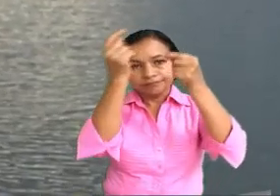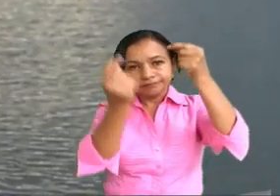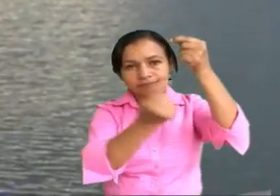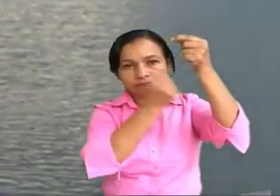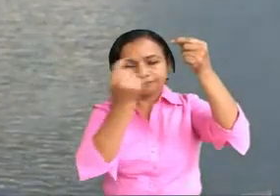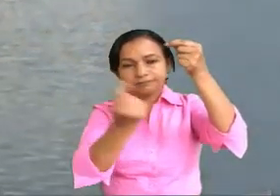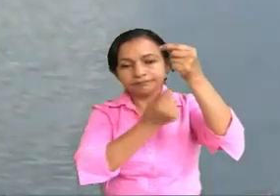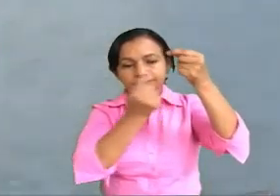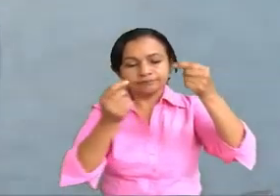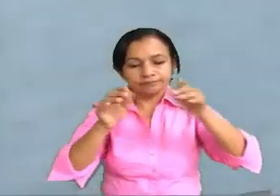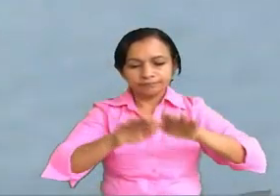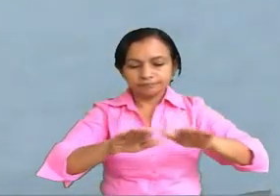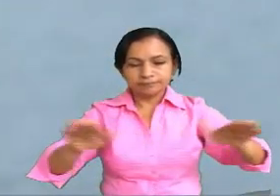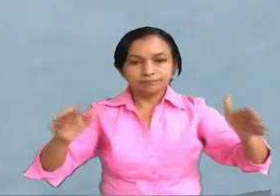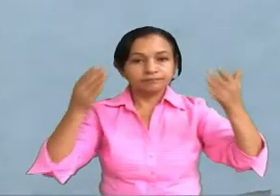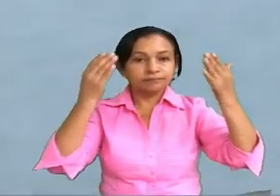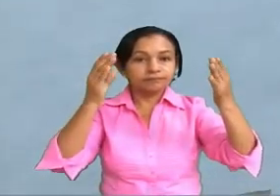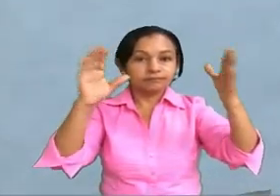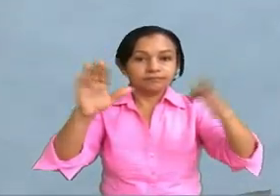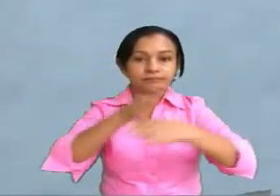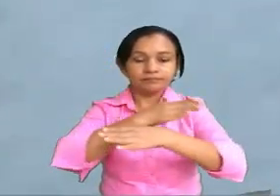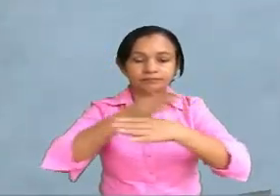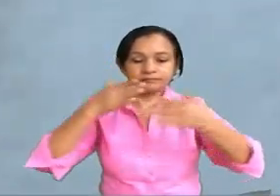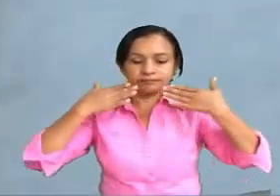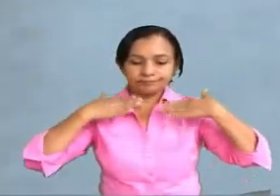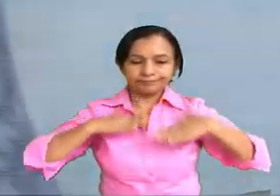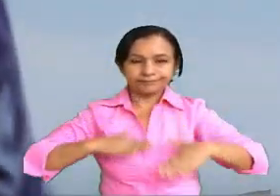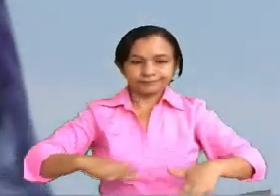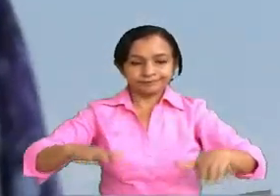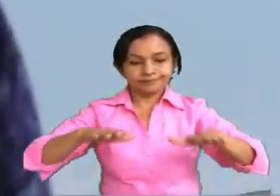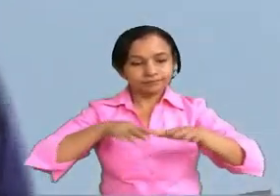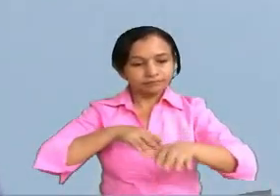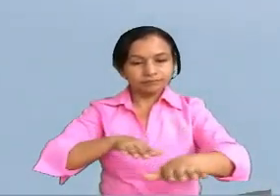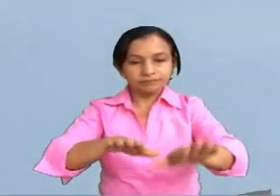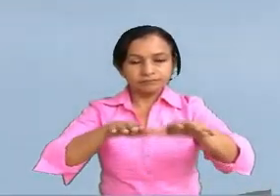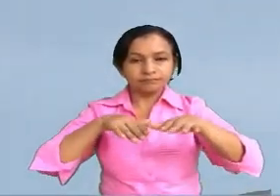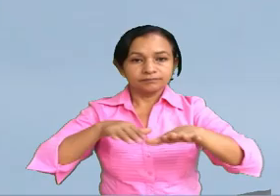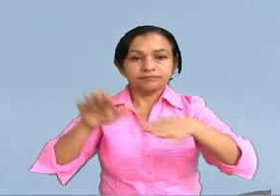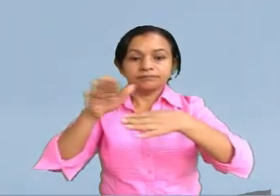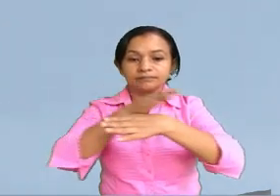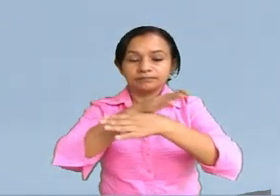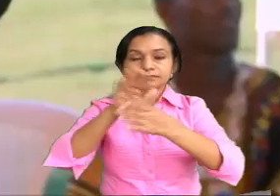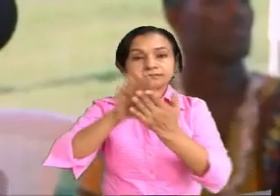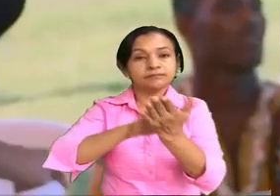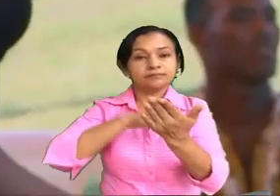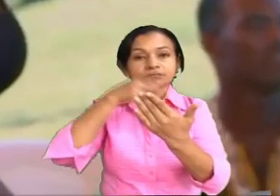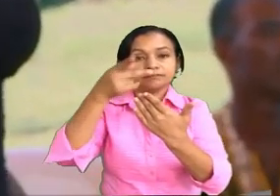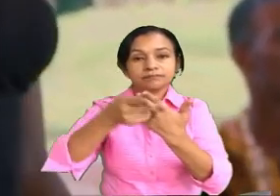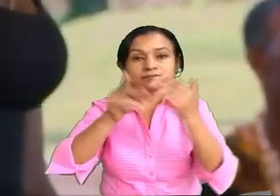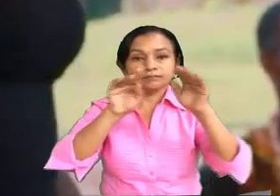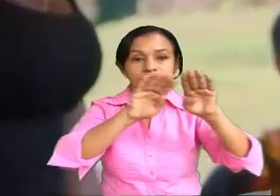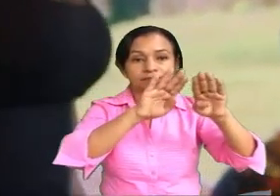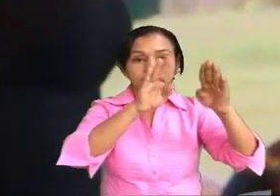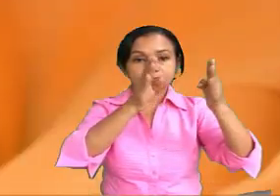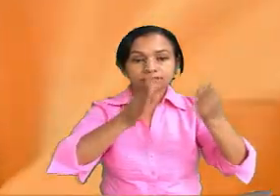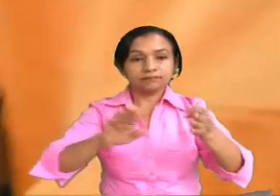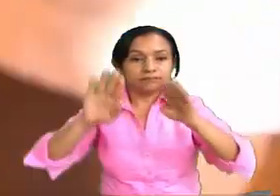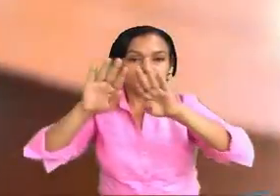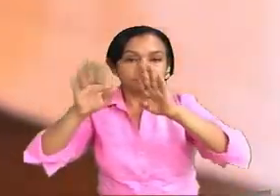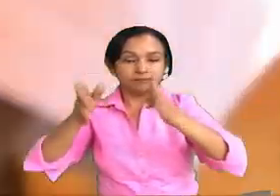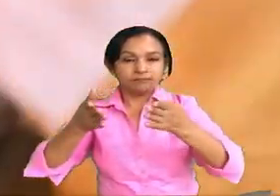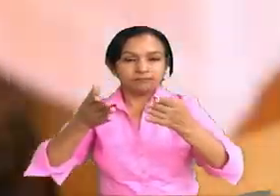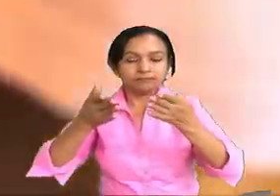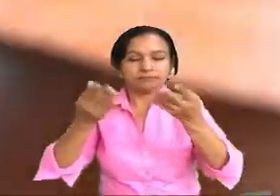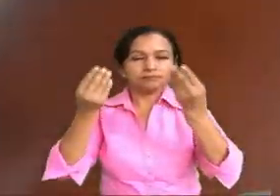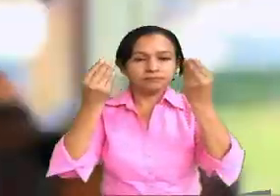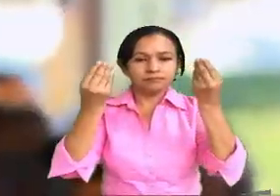bisutería, cómo elaborar traje. Entonces, hay infinidades de programas que la mujer puede, es un abanico